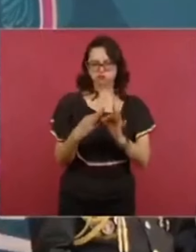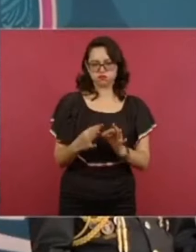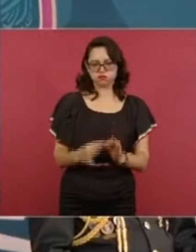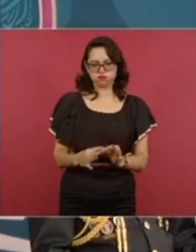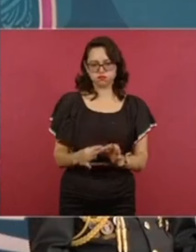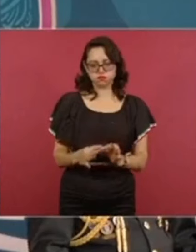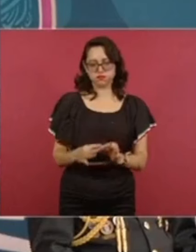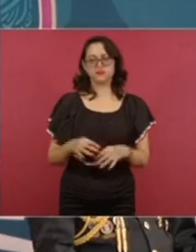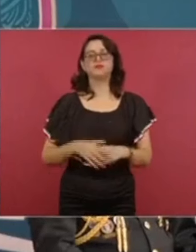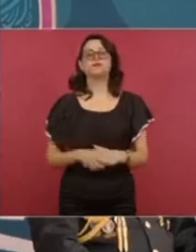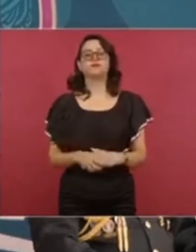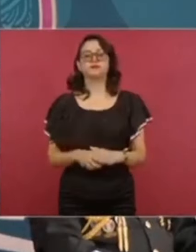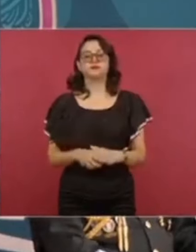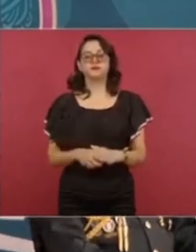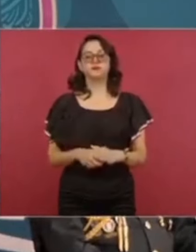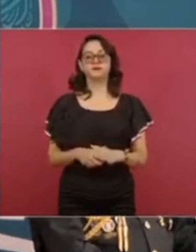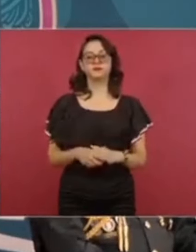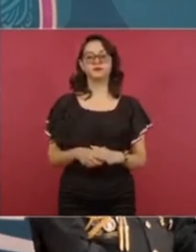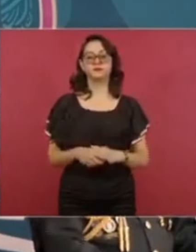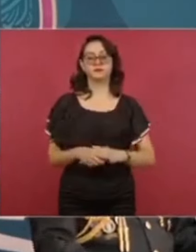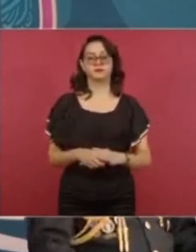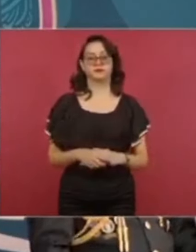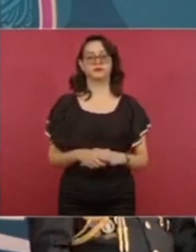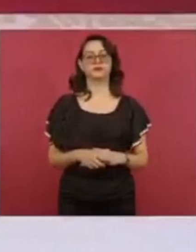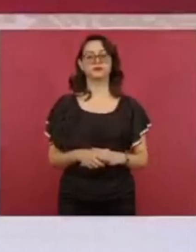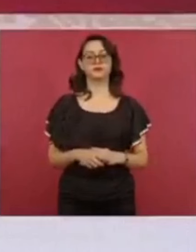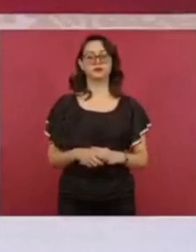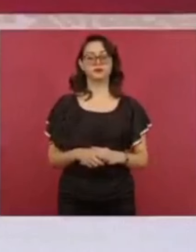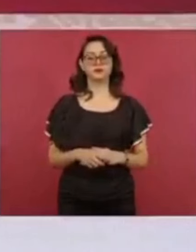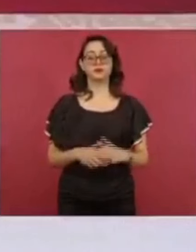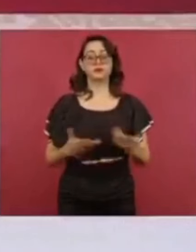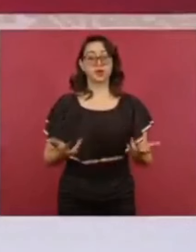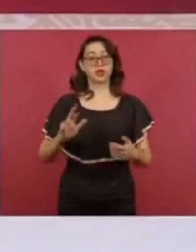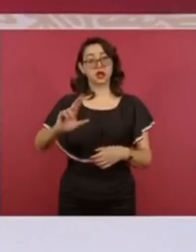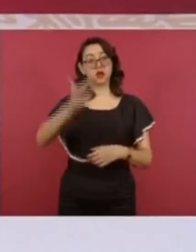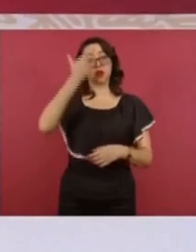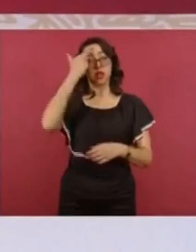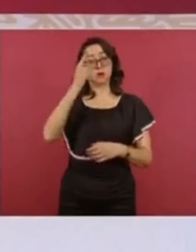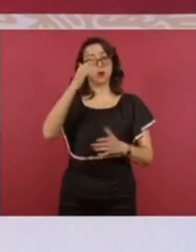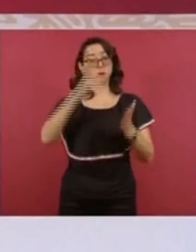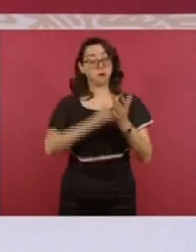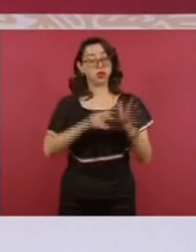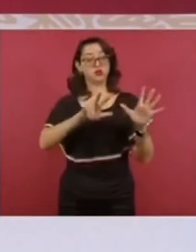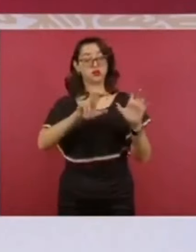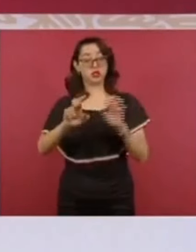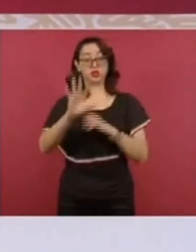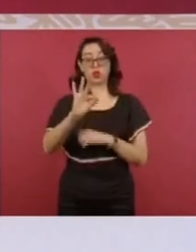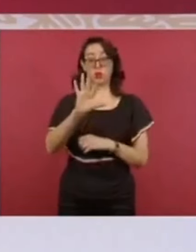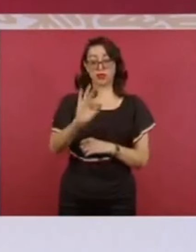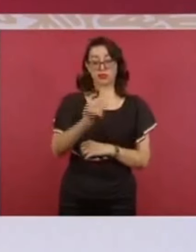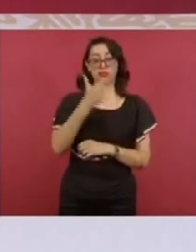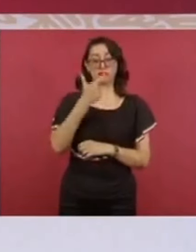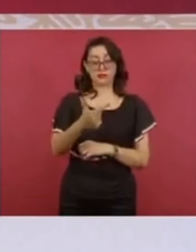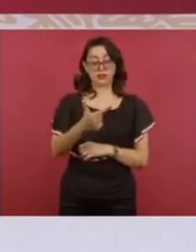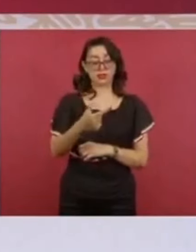Son numerosos los episodios como la gesta heroica de 1847, en la que los